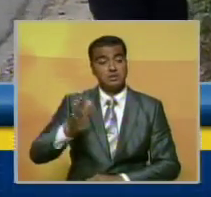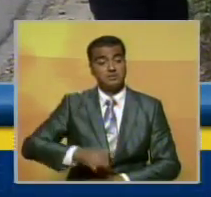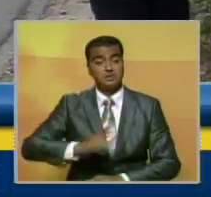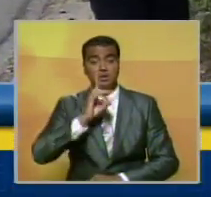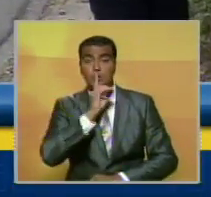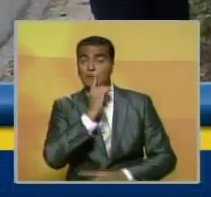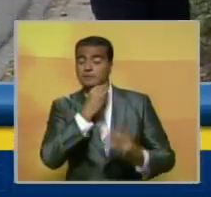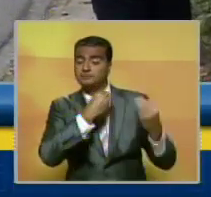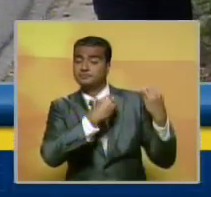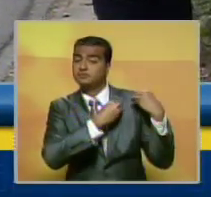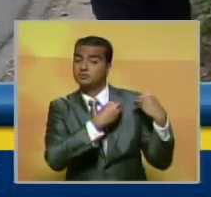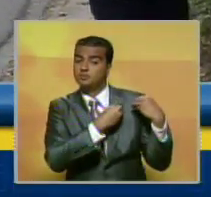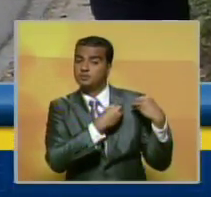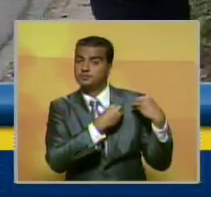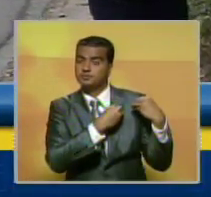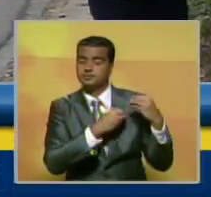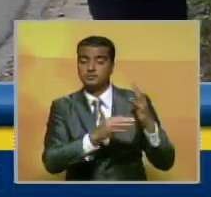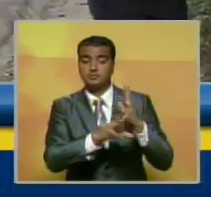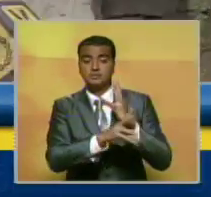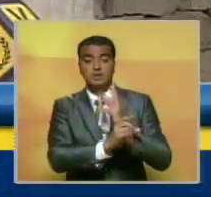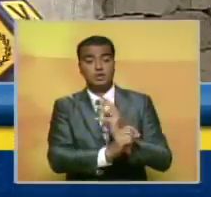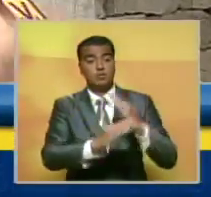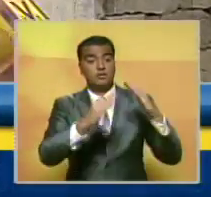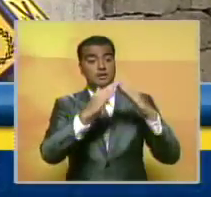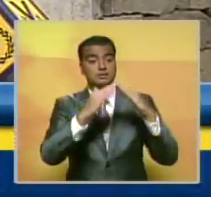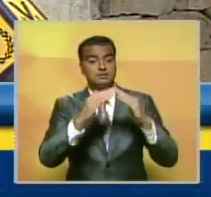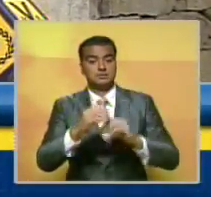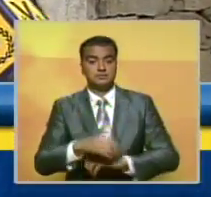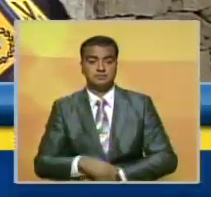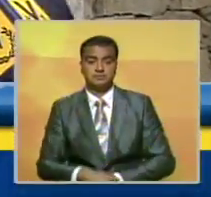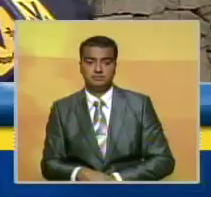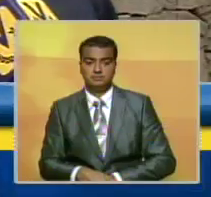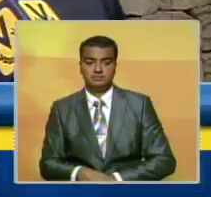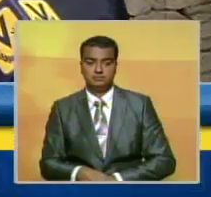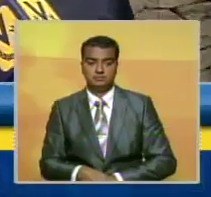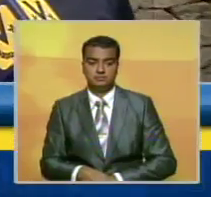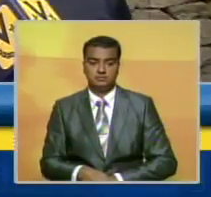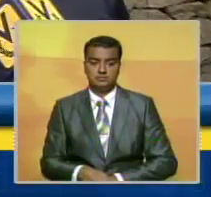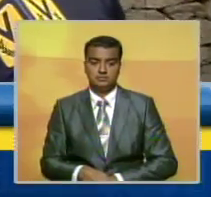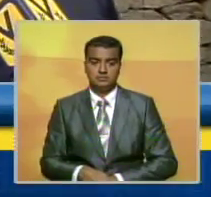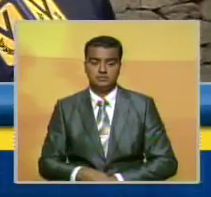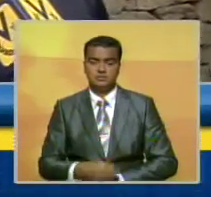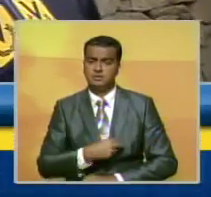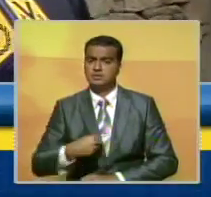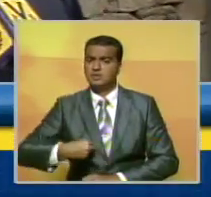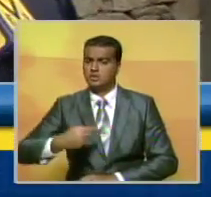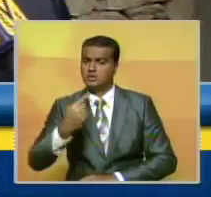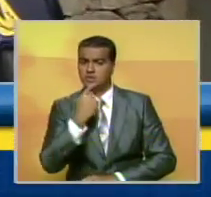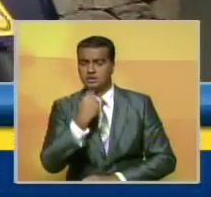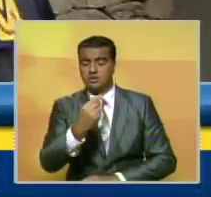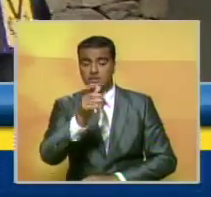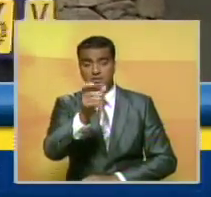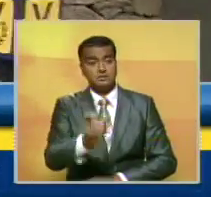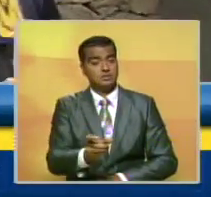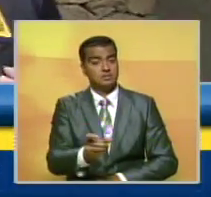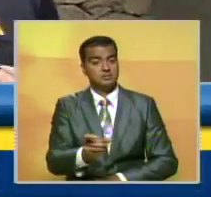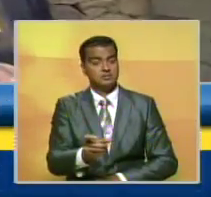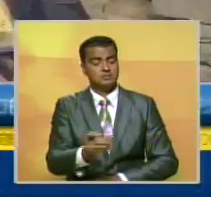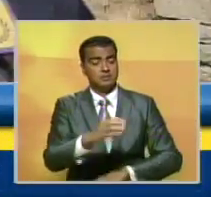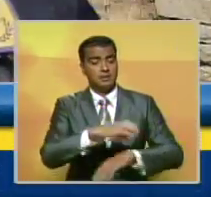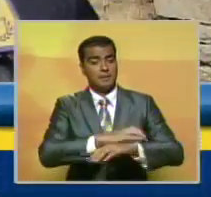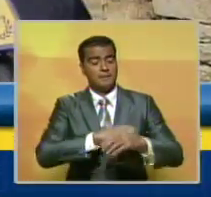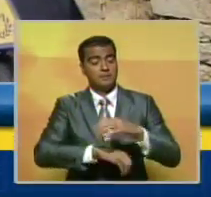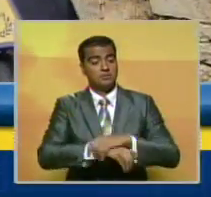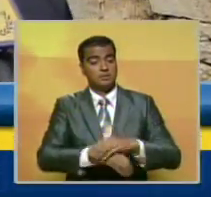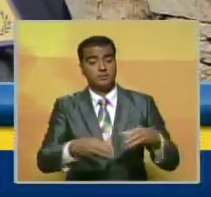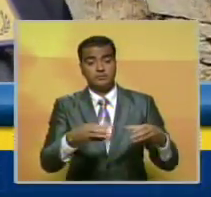señalados de pertenecer a una banda roba quintas. Sí, nos notificaron y agarraron a la persona, agarraron a ese grupo.